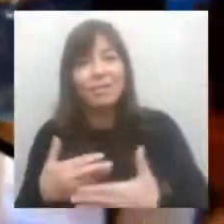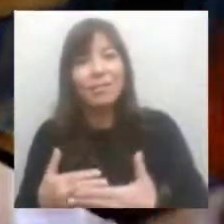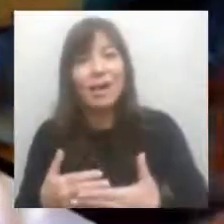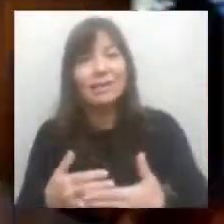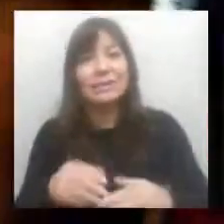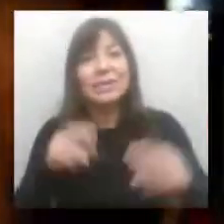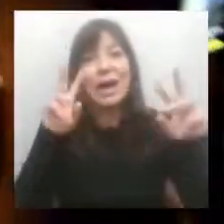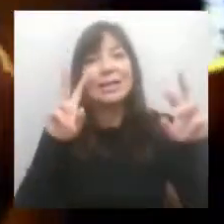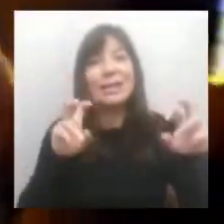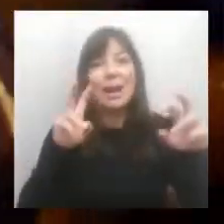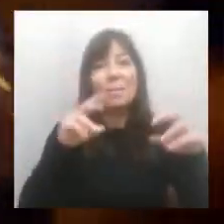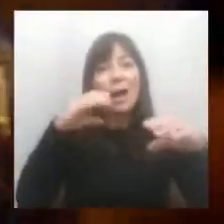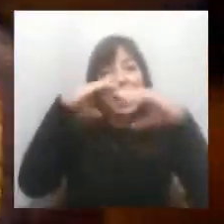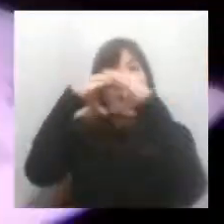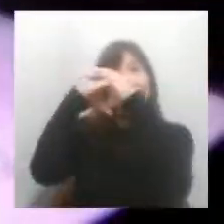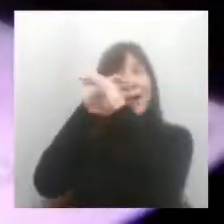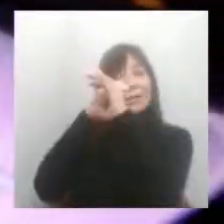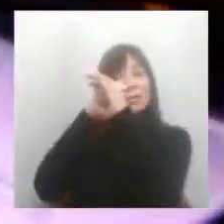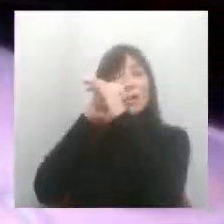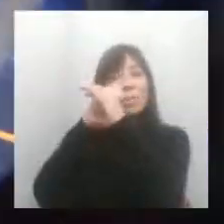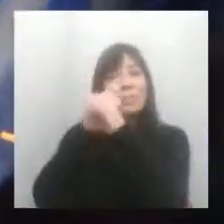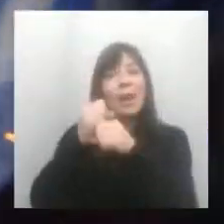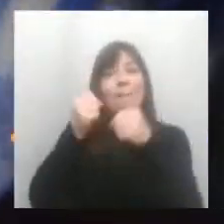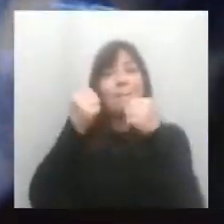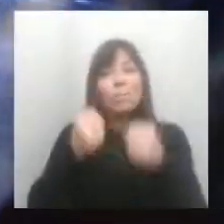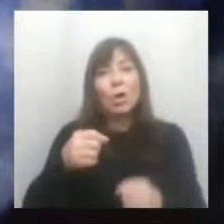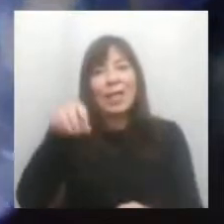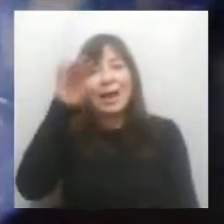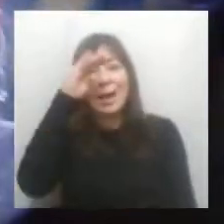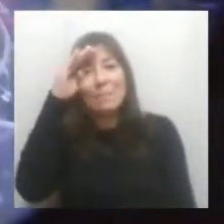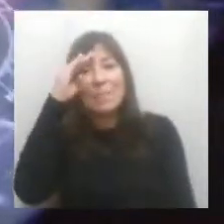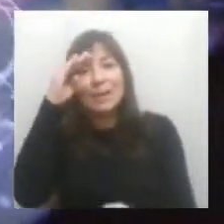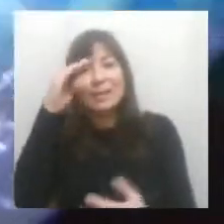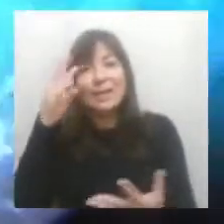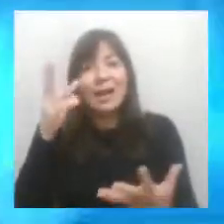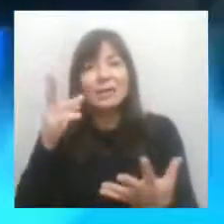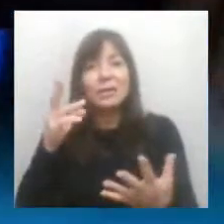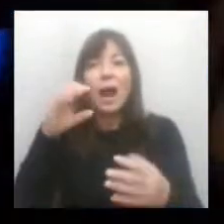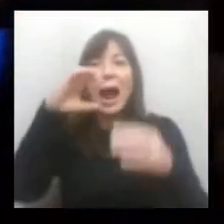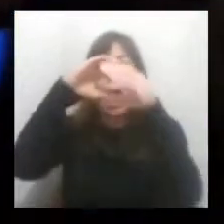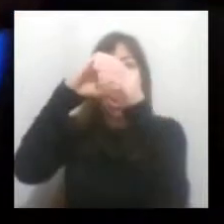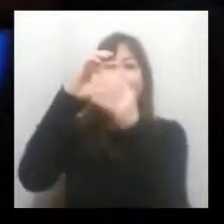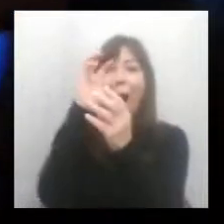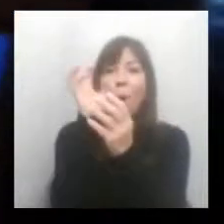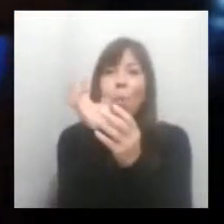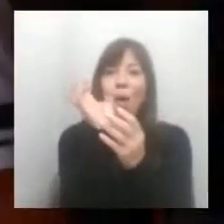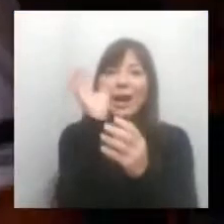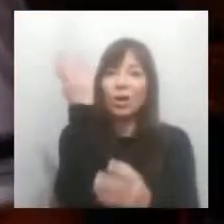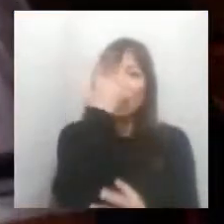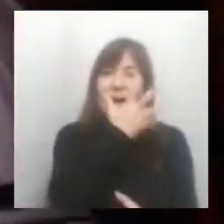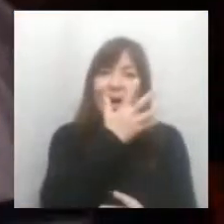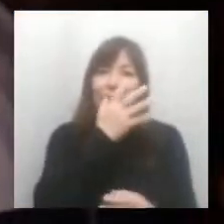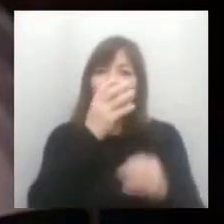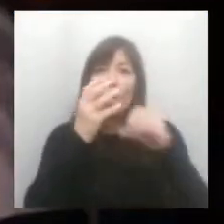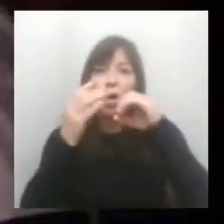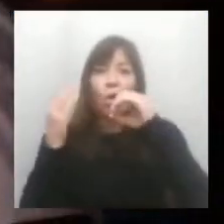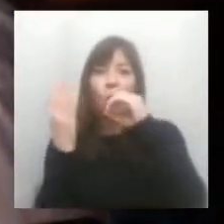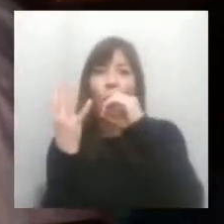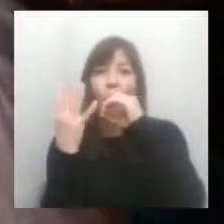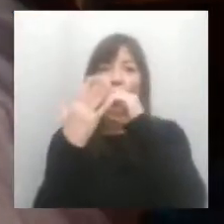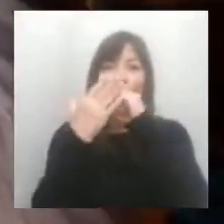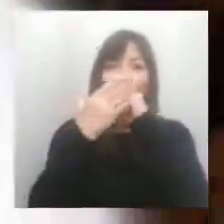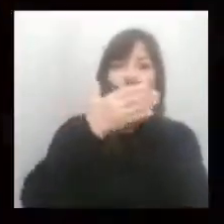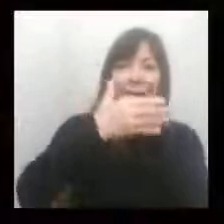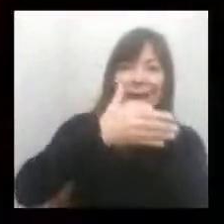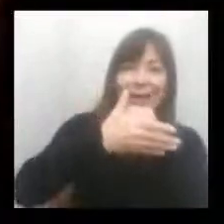de la astronomía, donde se pueden experimentar distintos fenómenos del cosmos, como agujeros negros, la gravedad, los eclipses, sistema solar, cómo